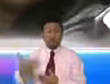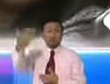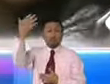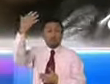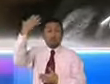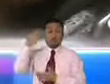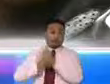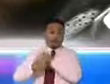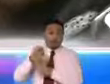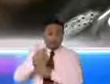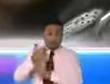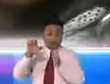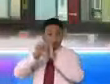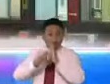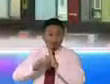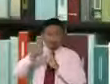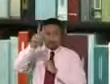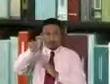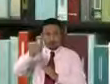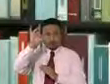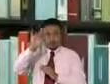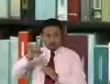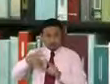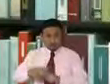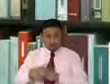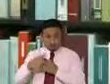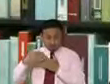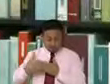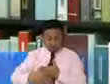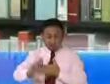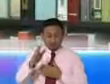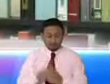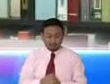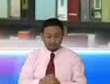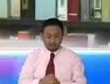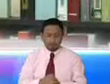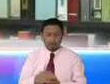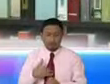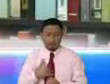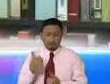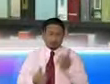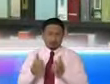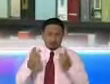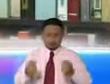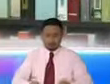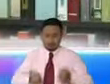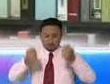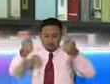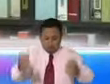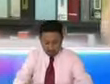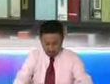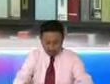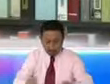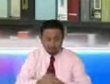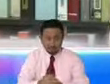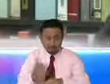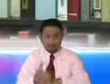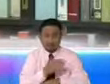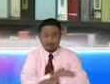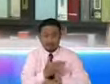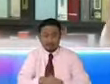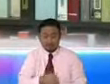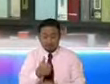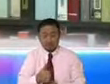la Constitución de Montecristi. Cuando voy a presentar la candidatura, tengo que cumplir los requisitos previstos en